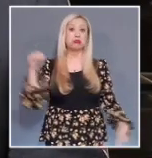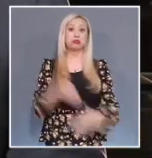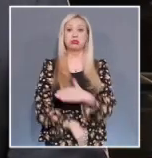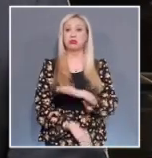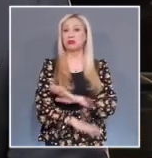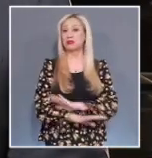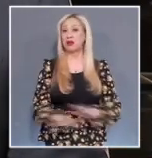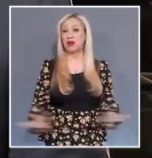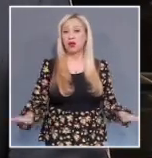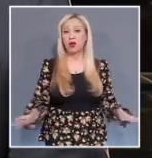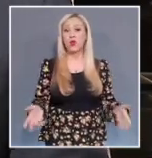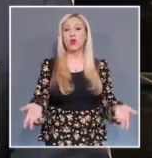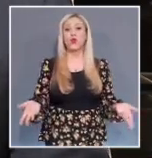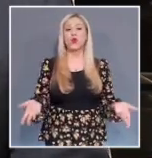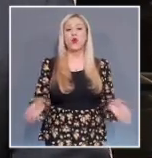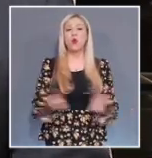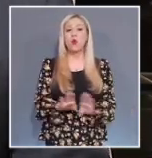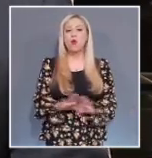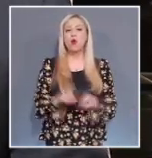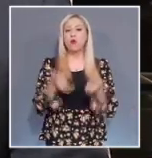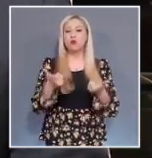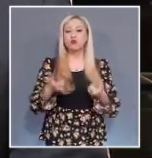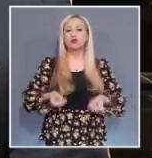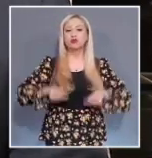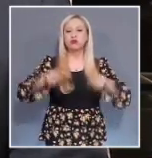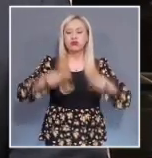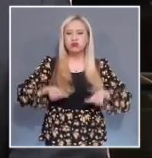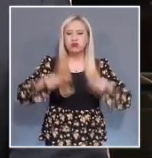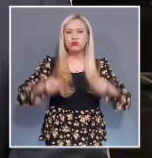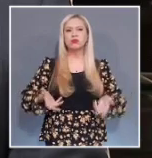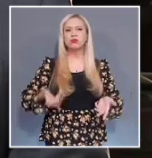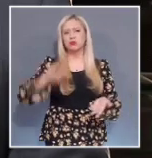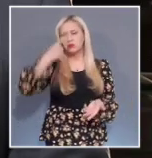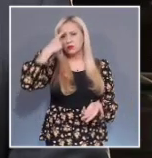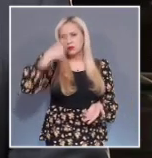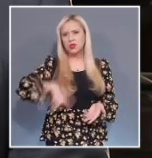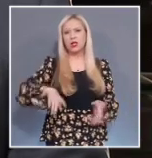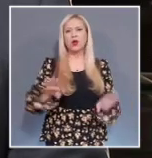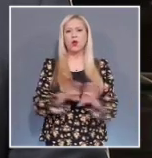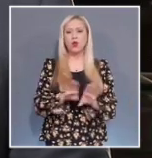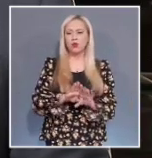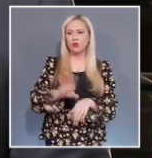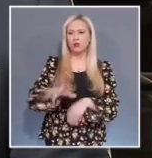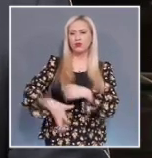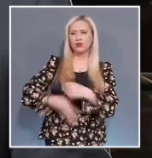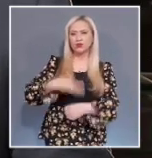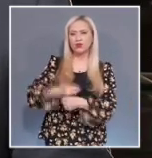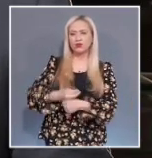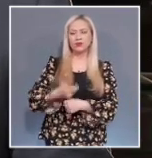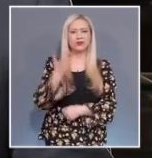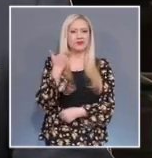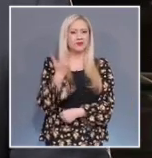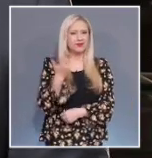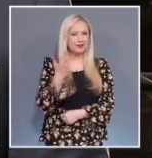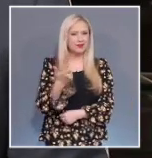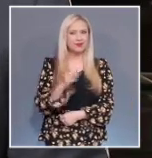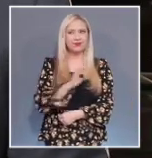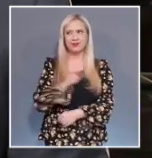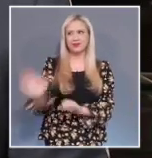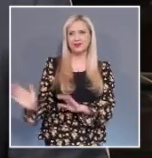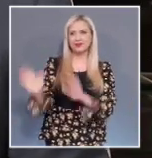o financiero y que requiera acceder a un proceso de reestructura financiera como lo es el concurso mercantil, puede ser por muchos